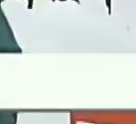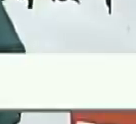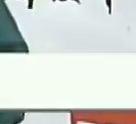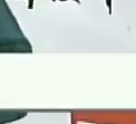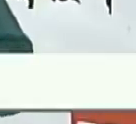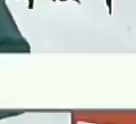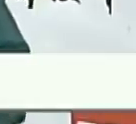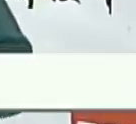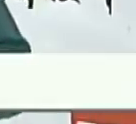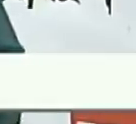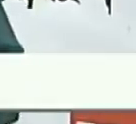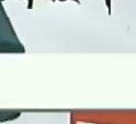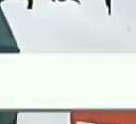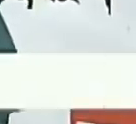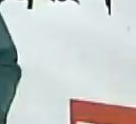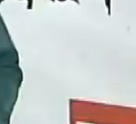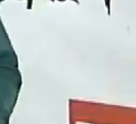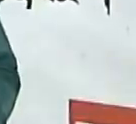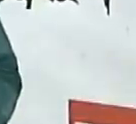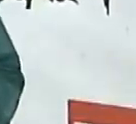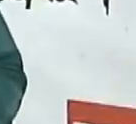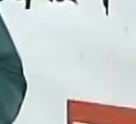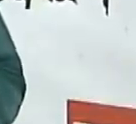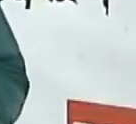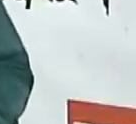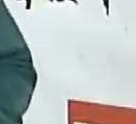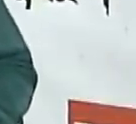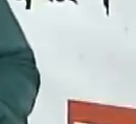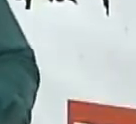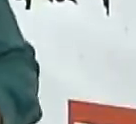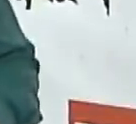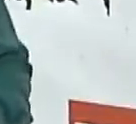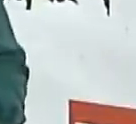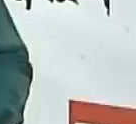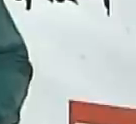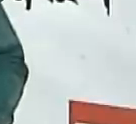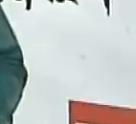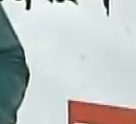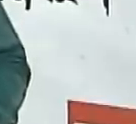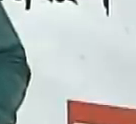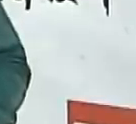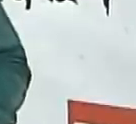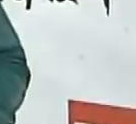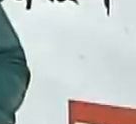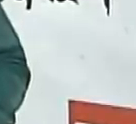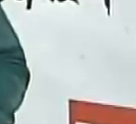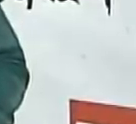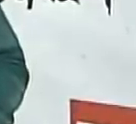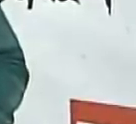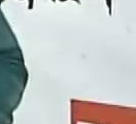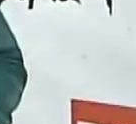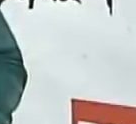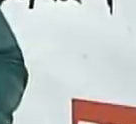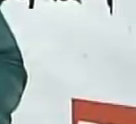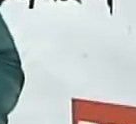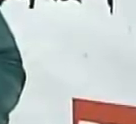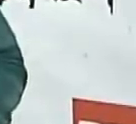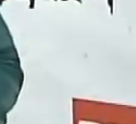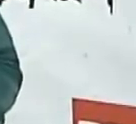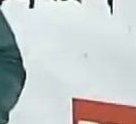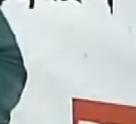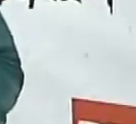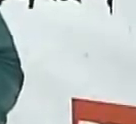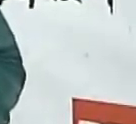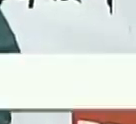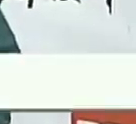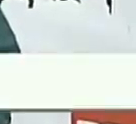la reunión de la Dirección Nacional del Partido Socialista Unido de Venezuela. De inmediato, escuchemos declaraciones del primer vicepresidente de la Tolda